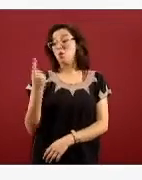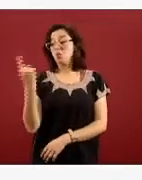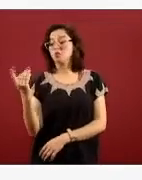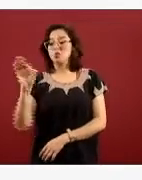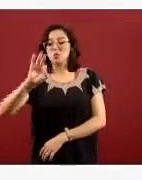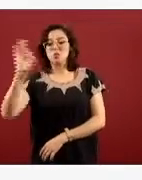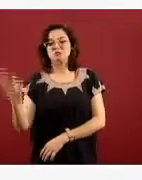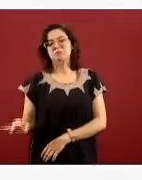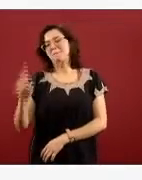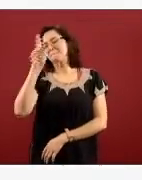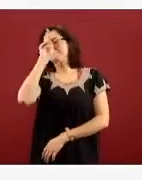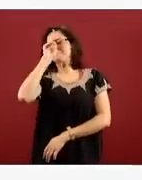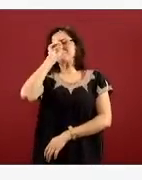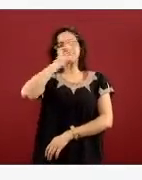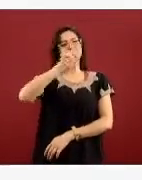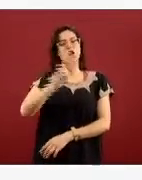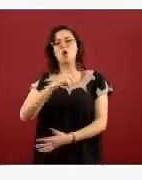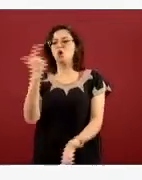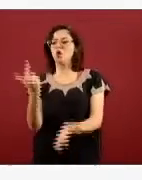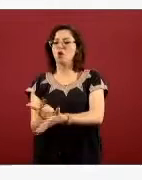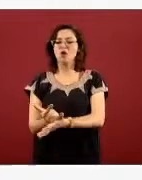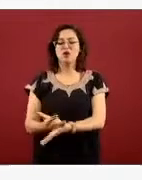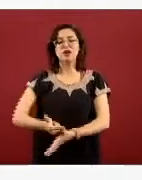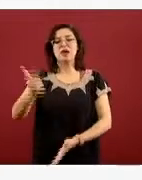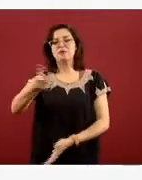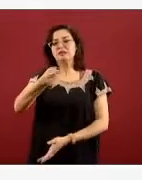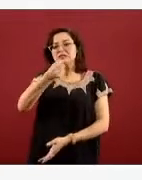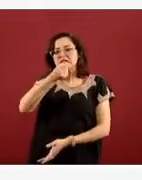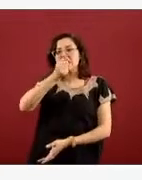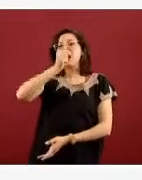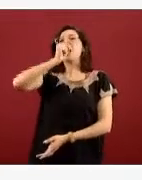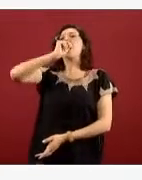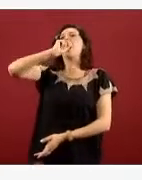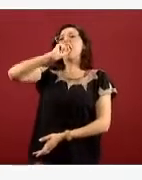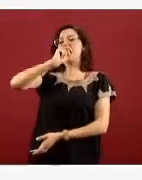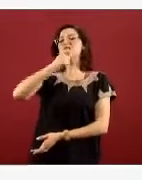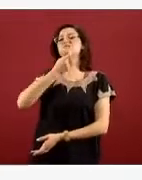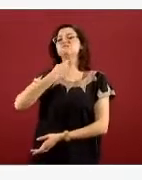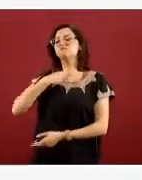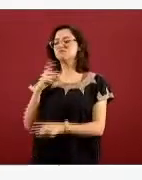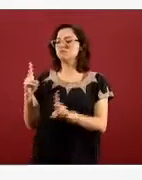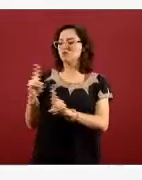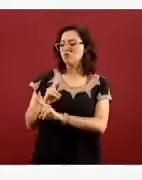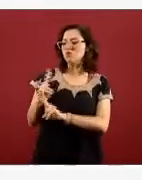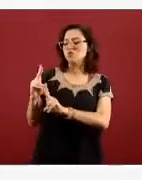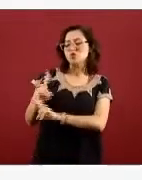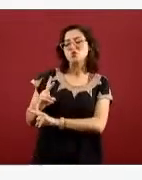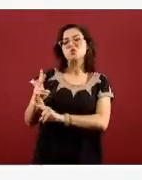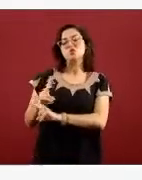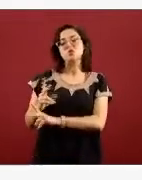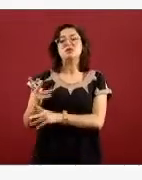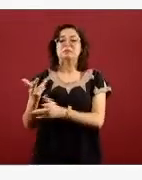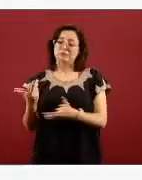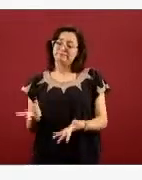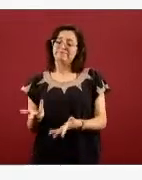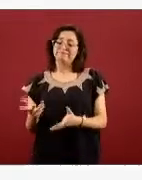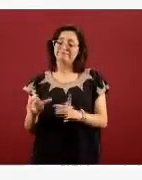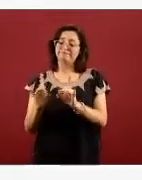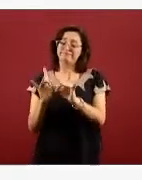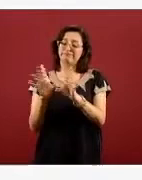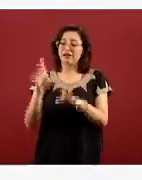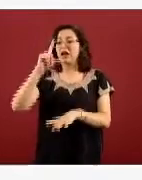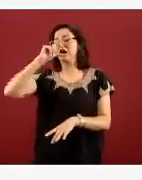1% en condición crítica, que precisamente representan a los pacientes que han necesitado ser intubados por haber